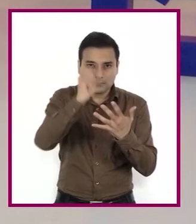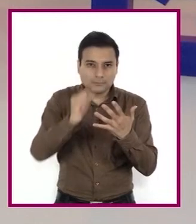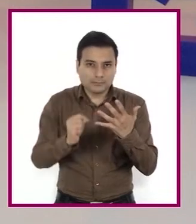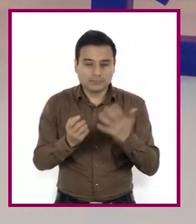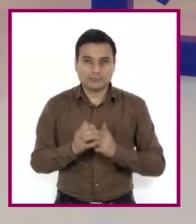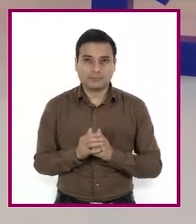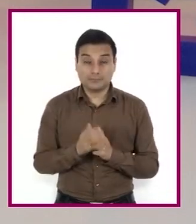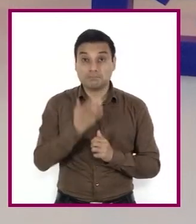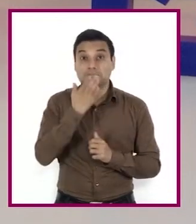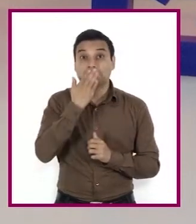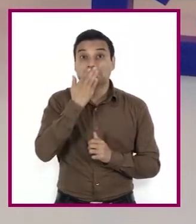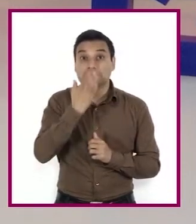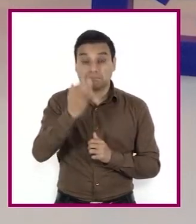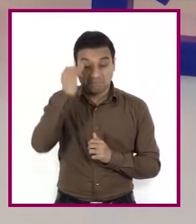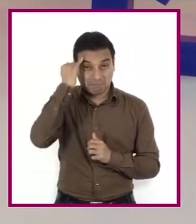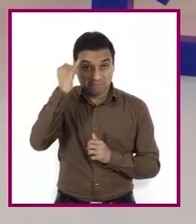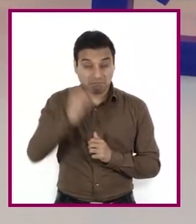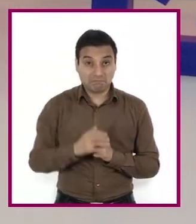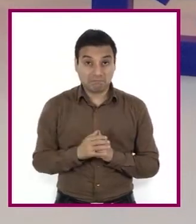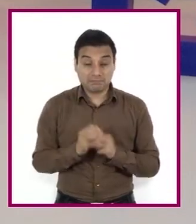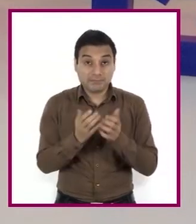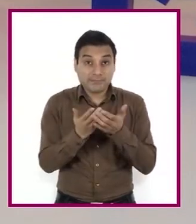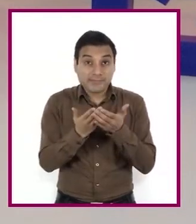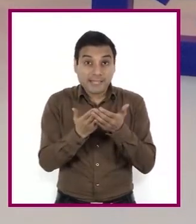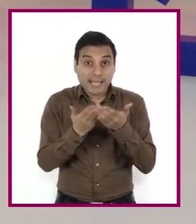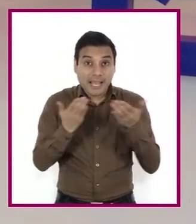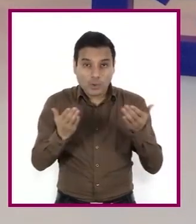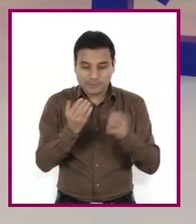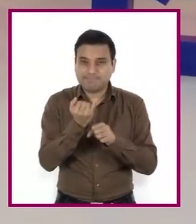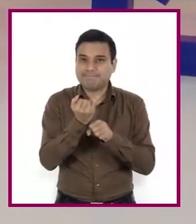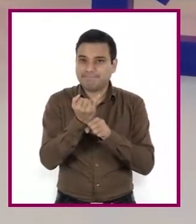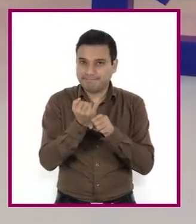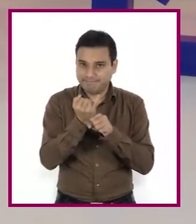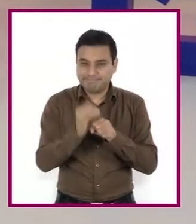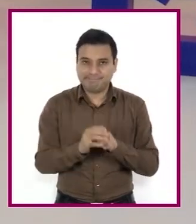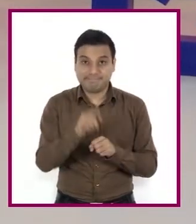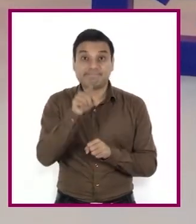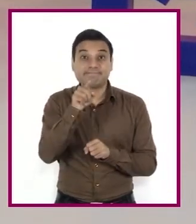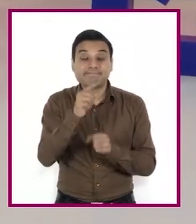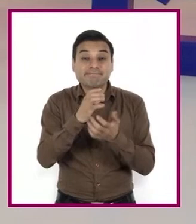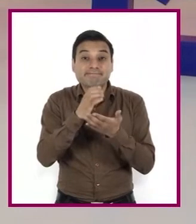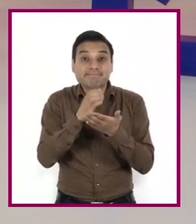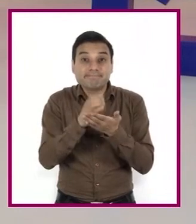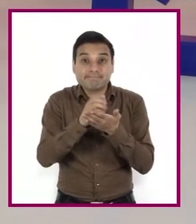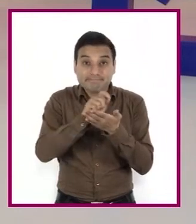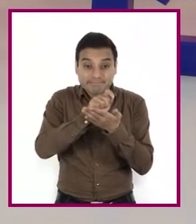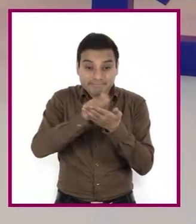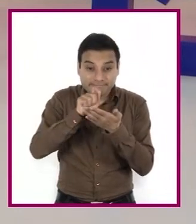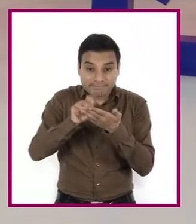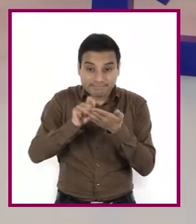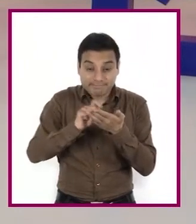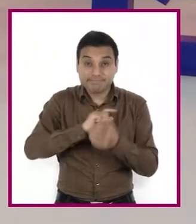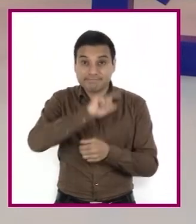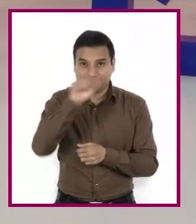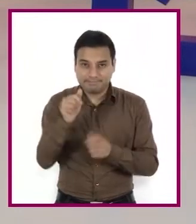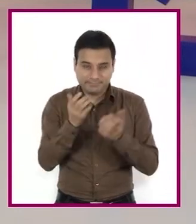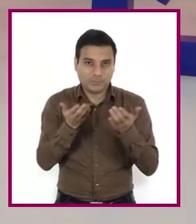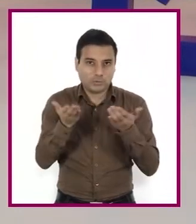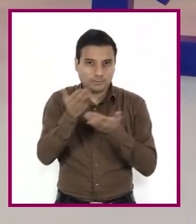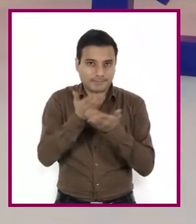Me parece muy buena la propuesta. Ahora, a investigar. Escriban en su cuaderno y compartan sus